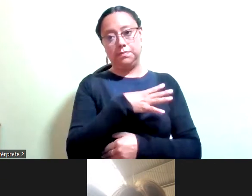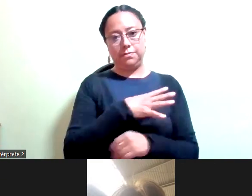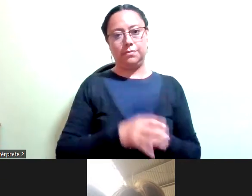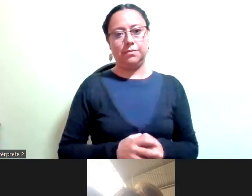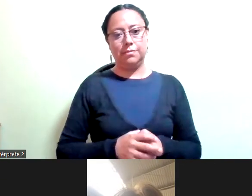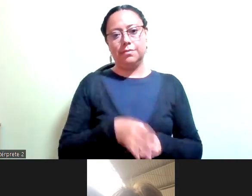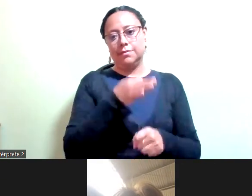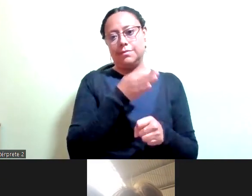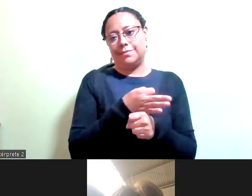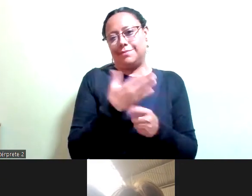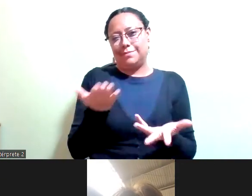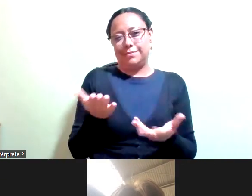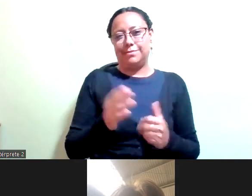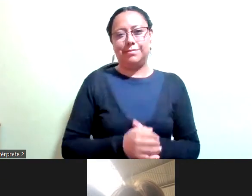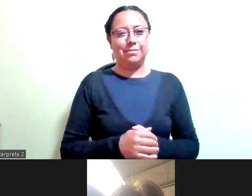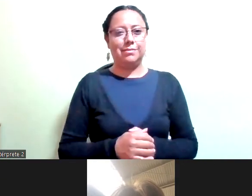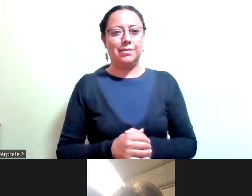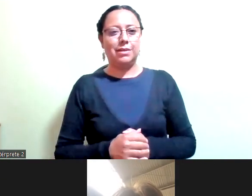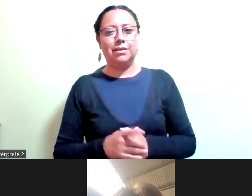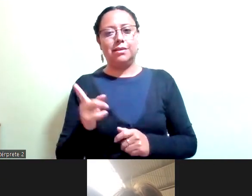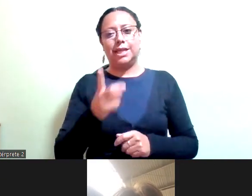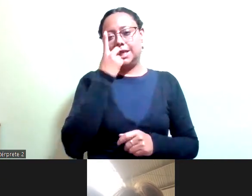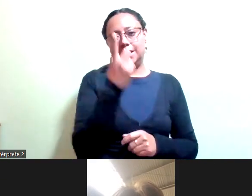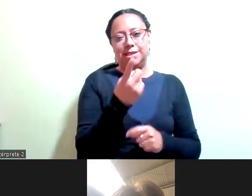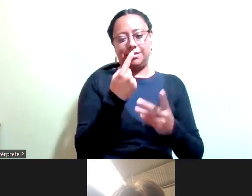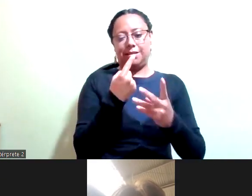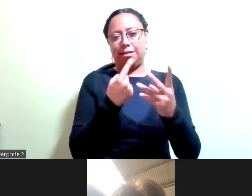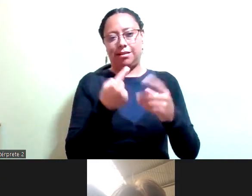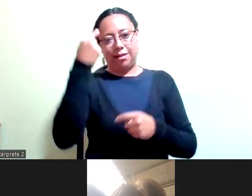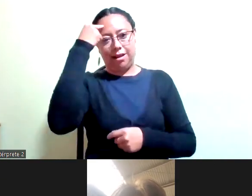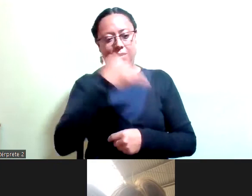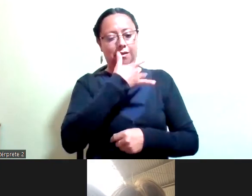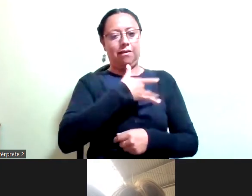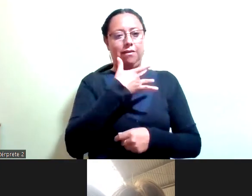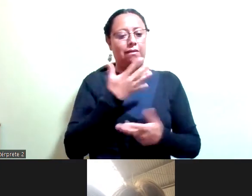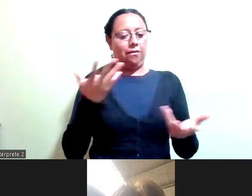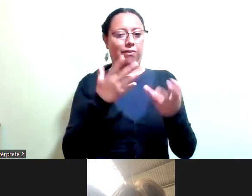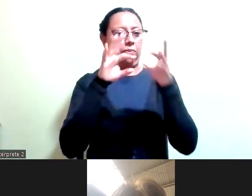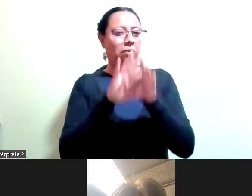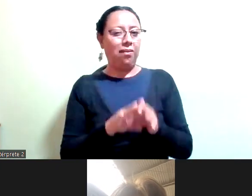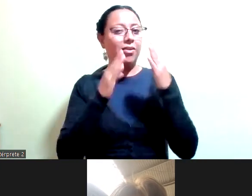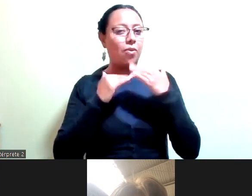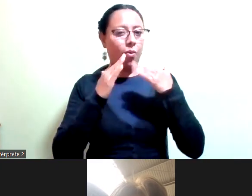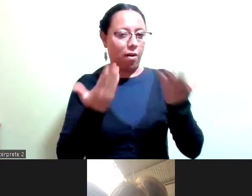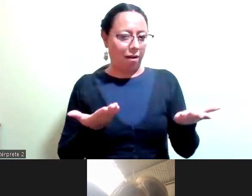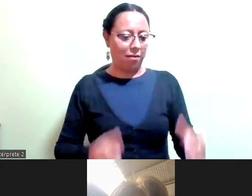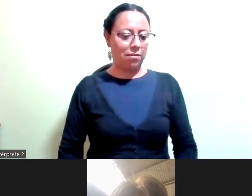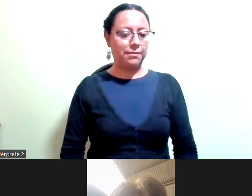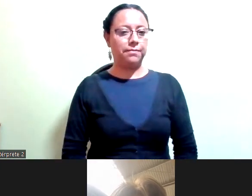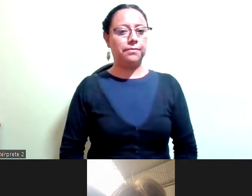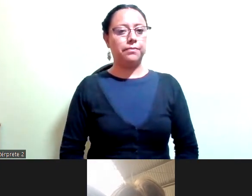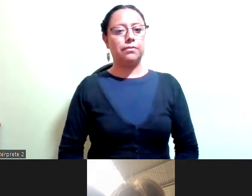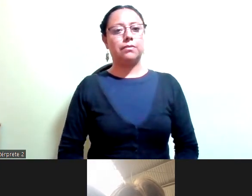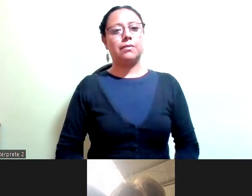diga cosas incoherencias. Y por otro lado, pues nosotros no vamos a actuar con arrogancia,